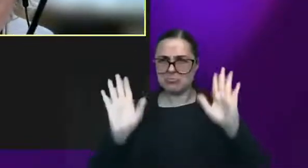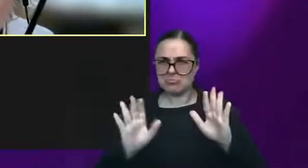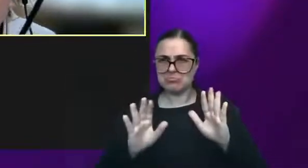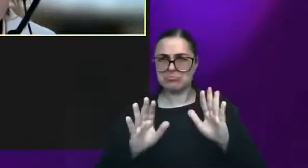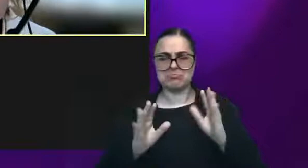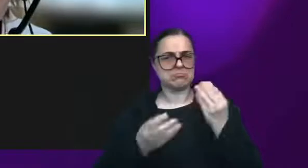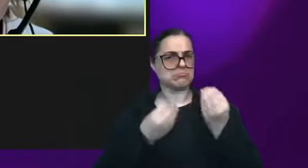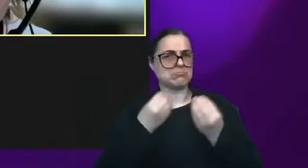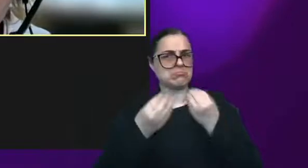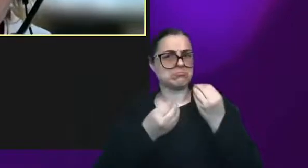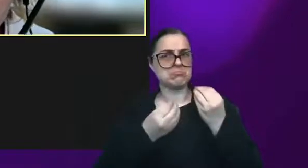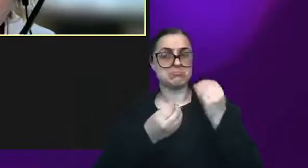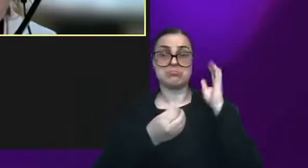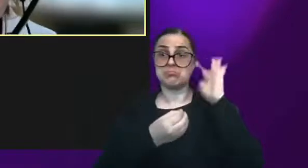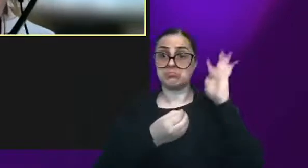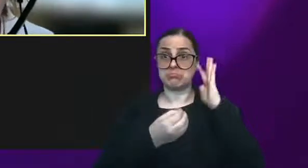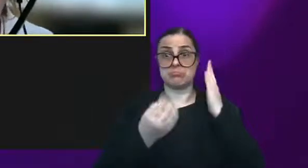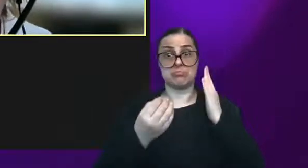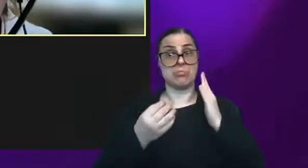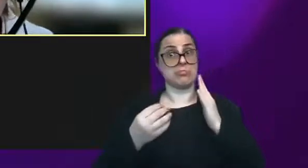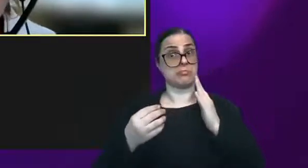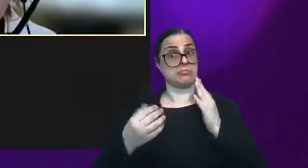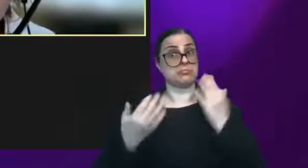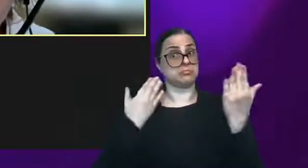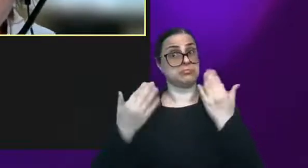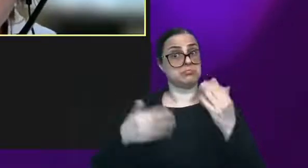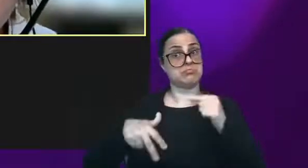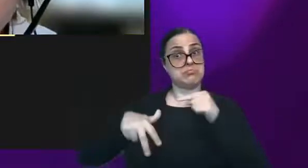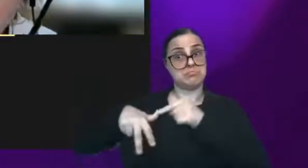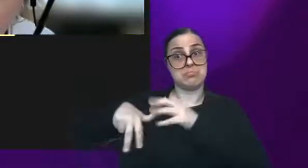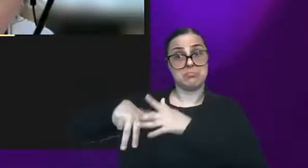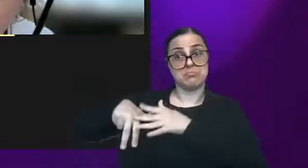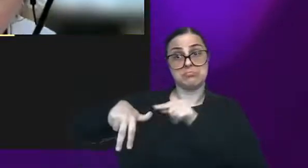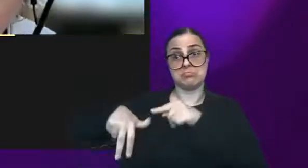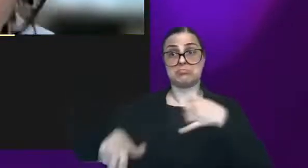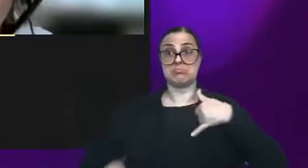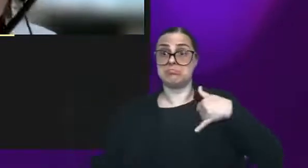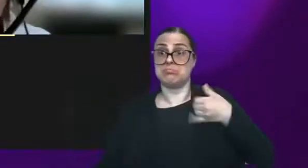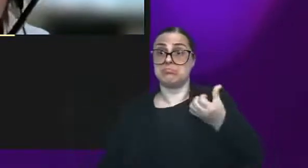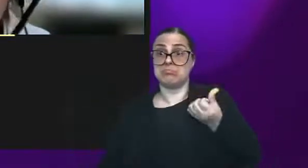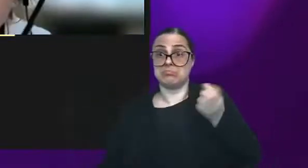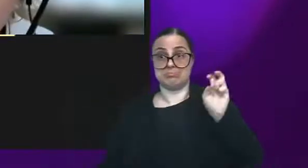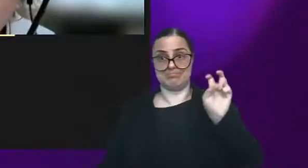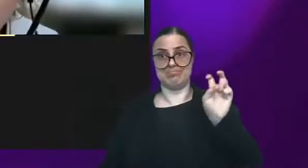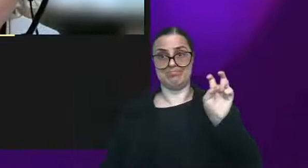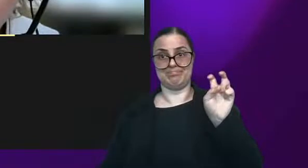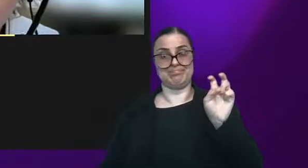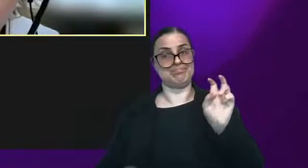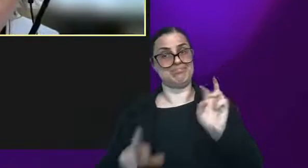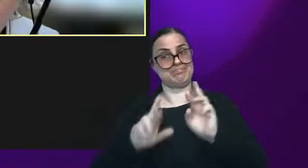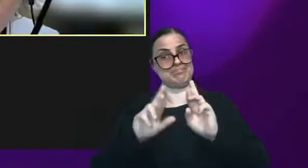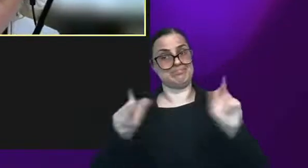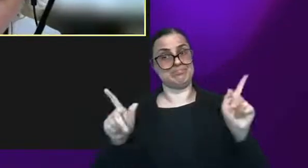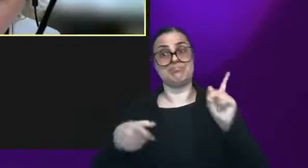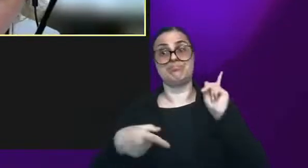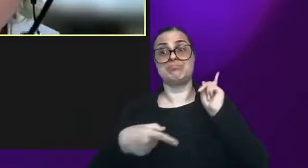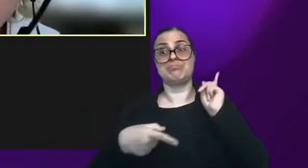tiene 65 años, ¿no? O más, donde